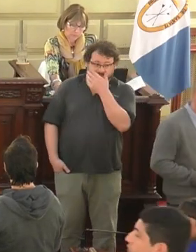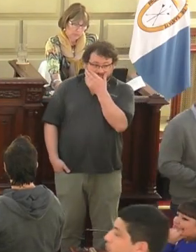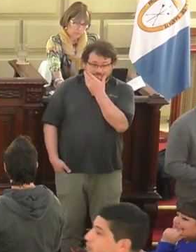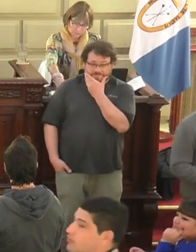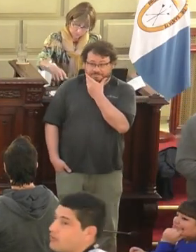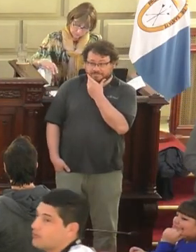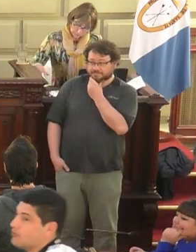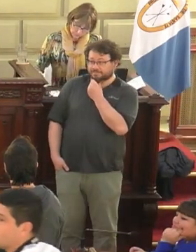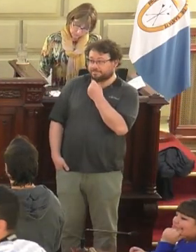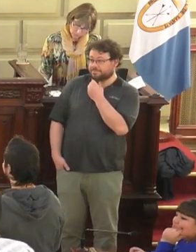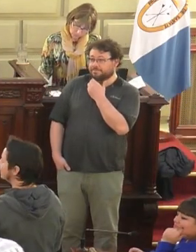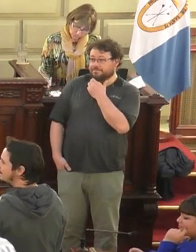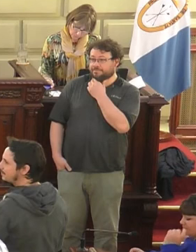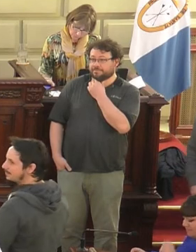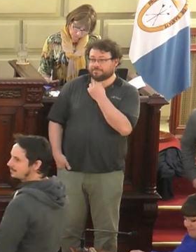No vino. Ah, sí.